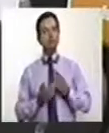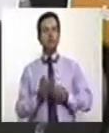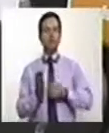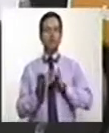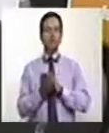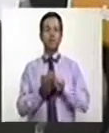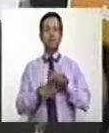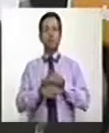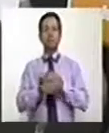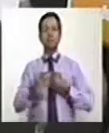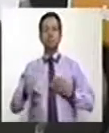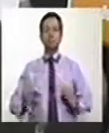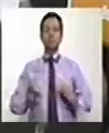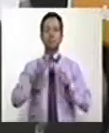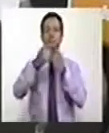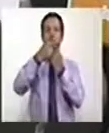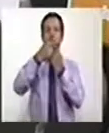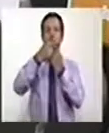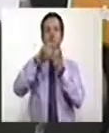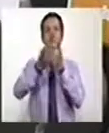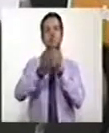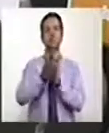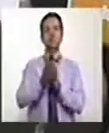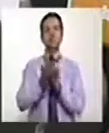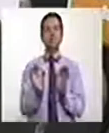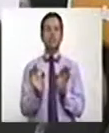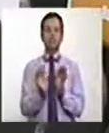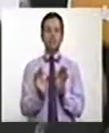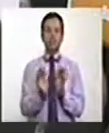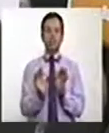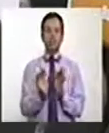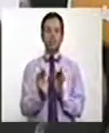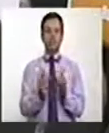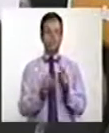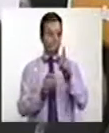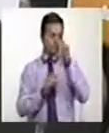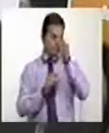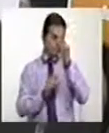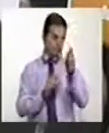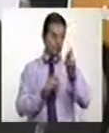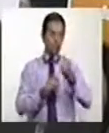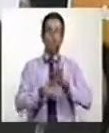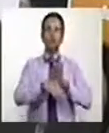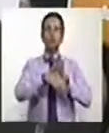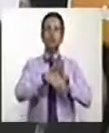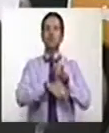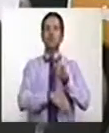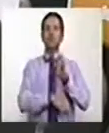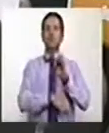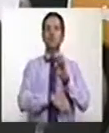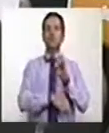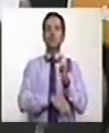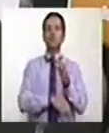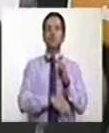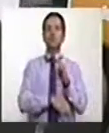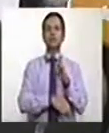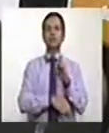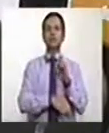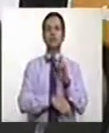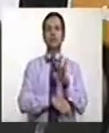catedral, en la misa por el doctor Fabio Echeverri, y agregar esto, señor presidente.